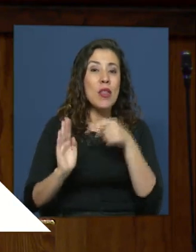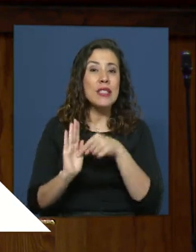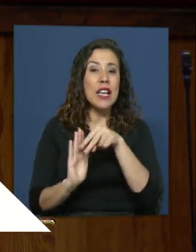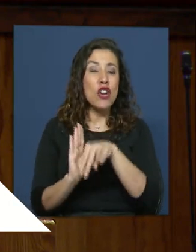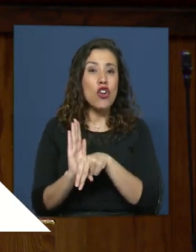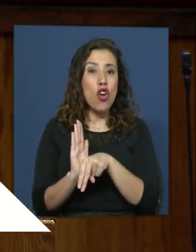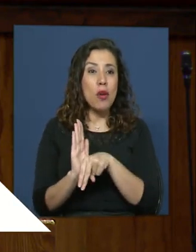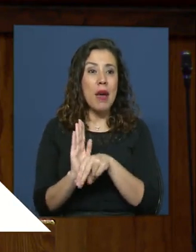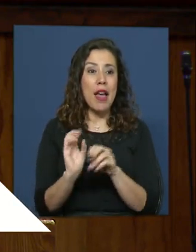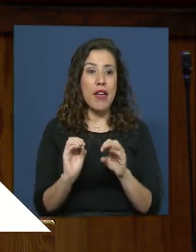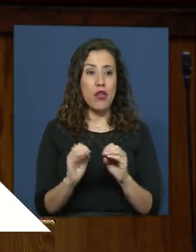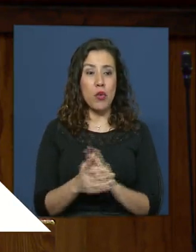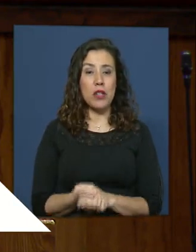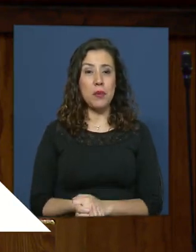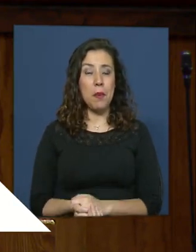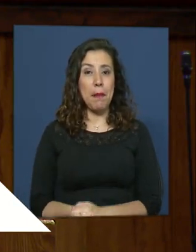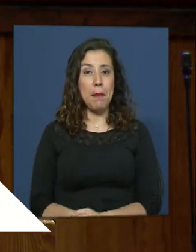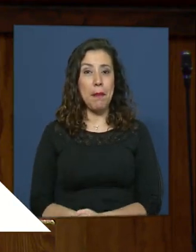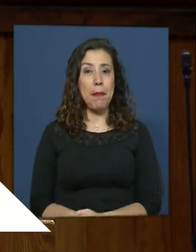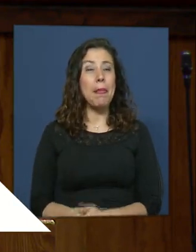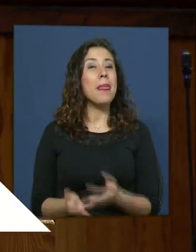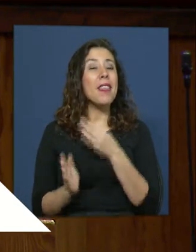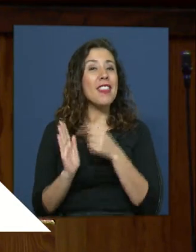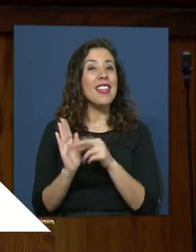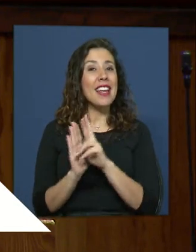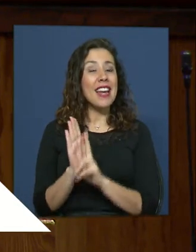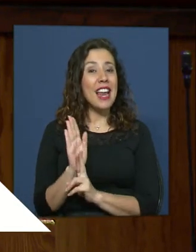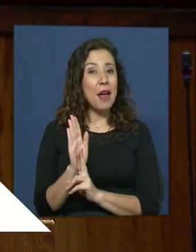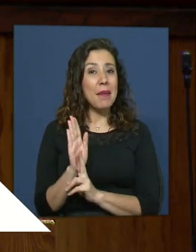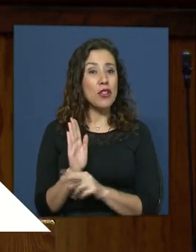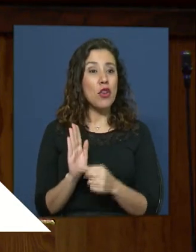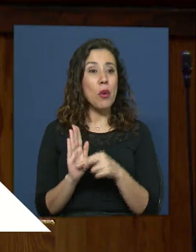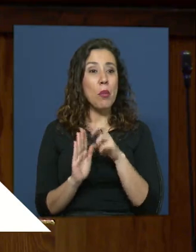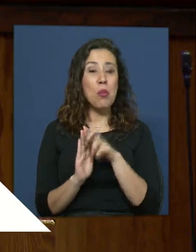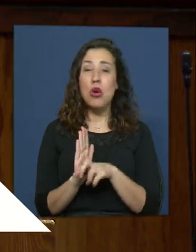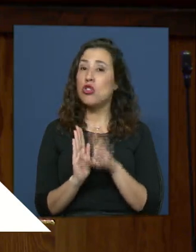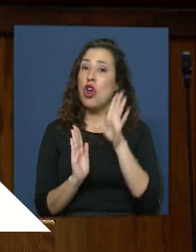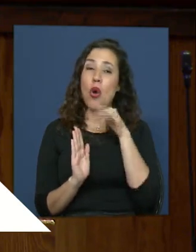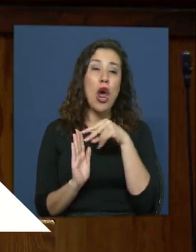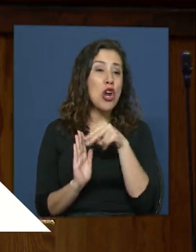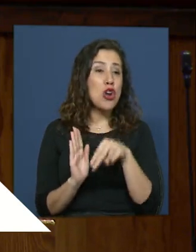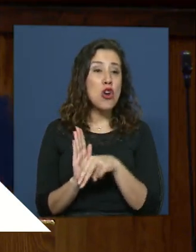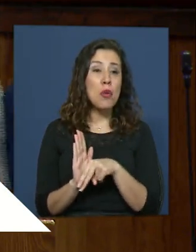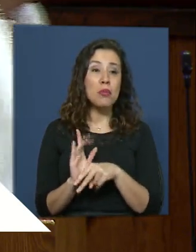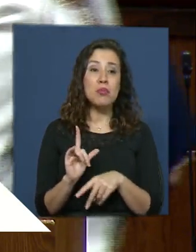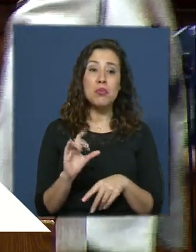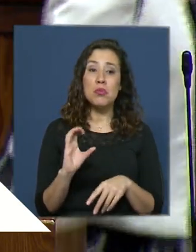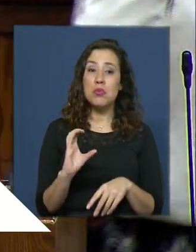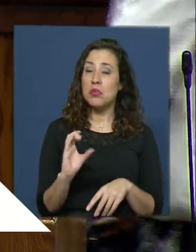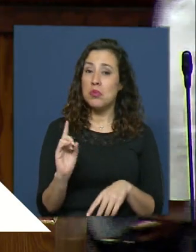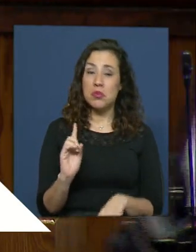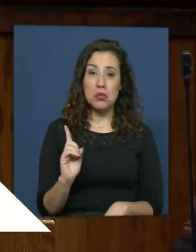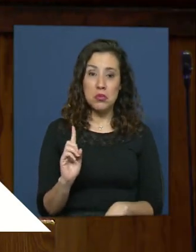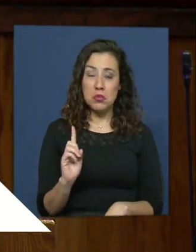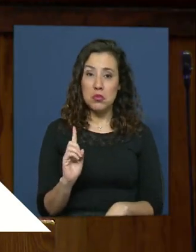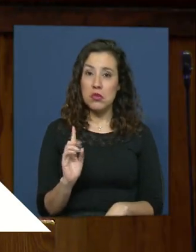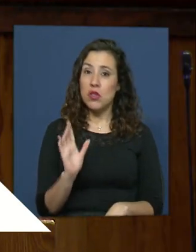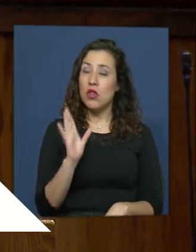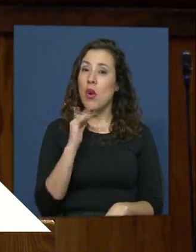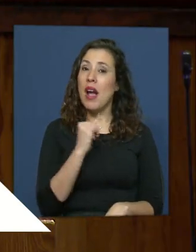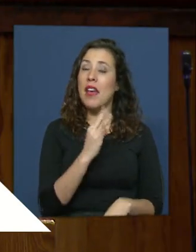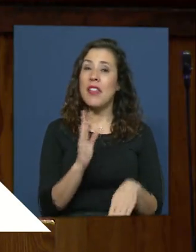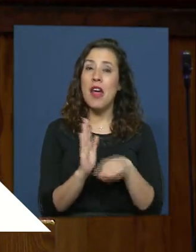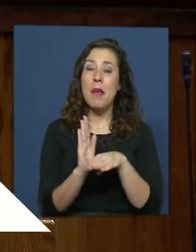educacional vigente. Constancias reglamentarias, el proyecto no contempla normas orgánicas constitucionales ni de